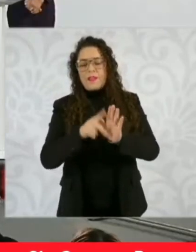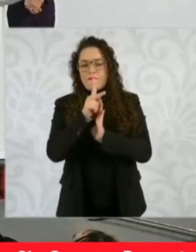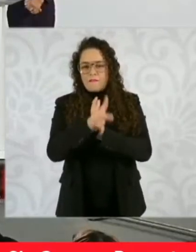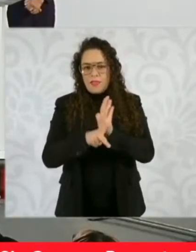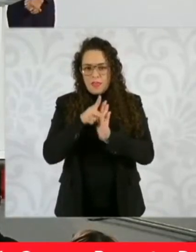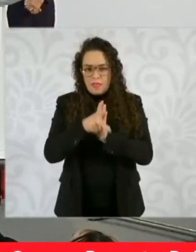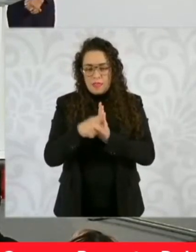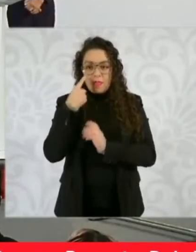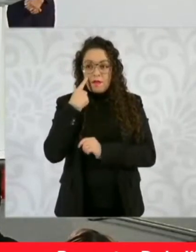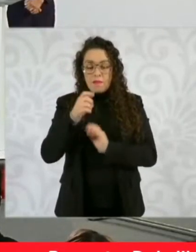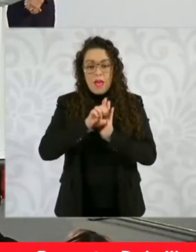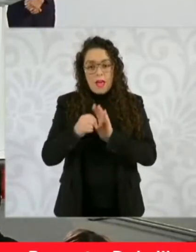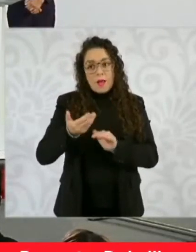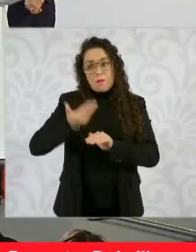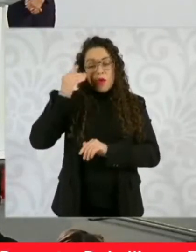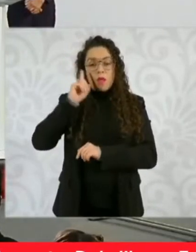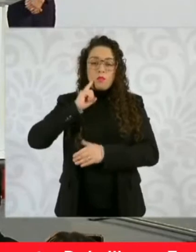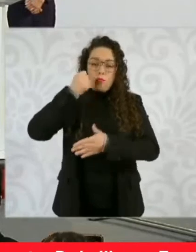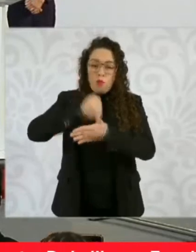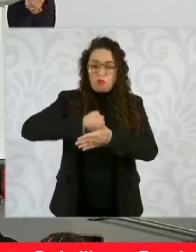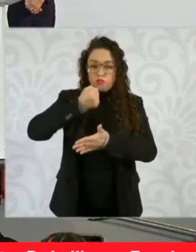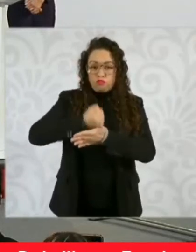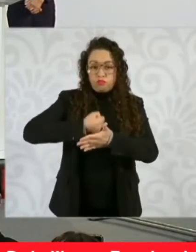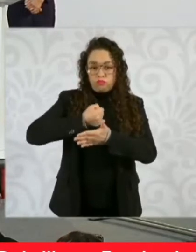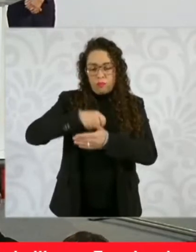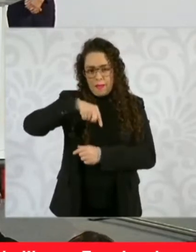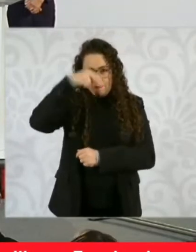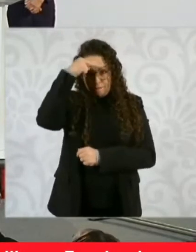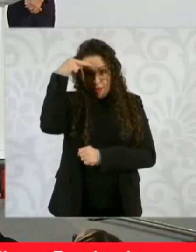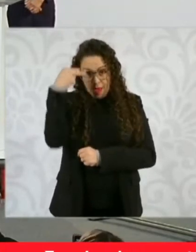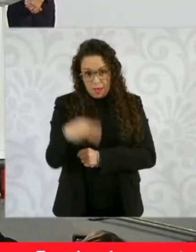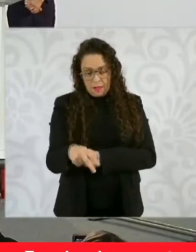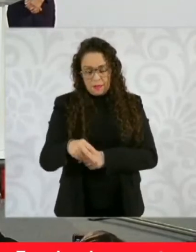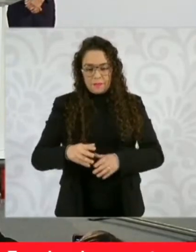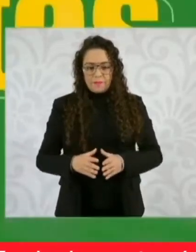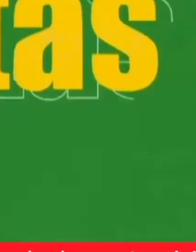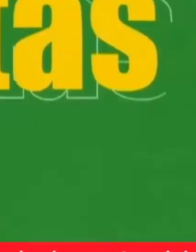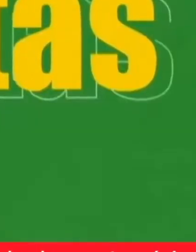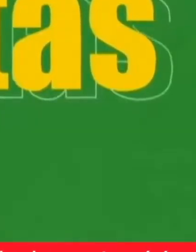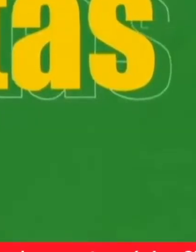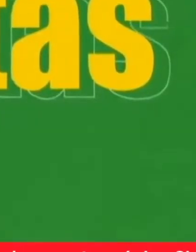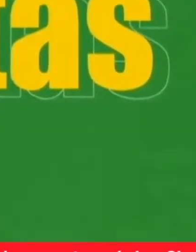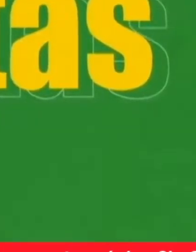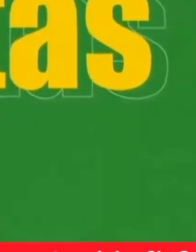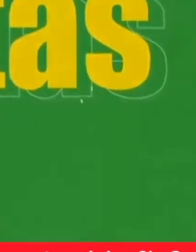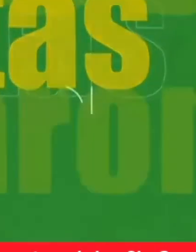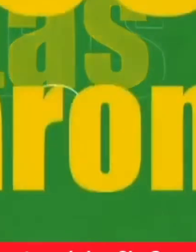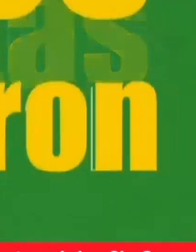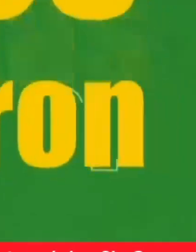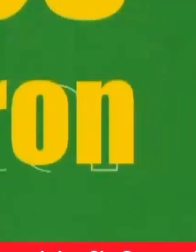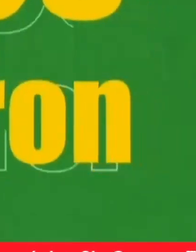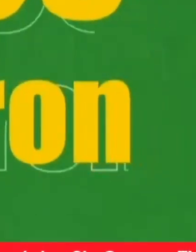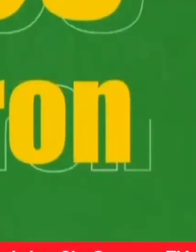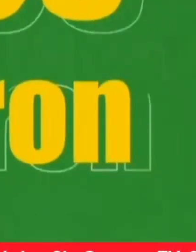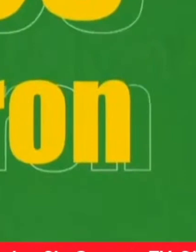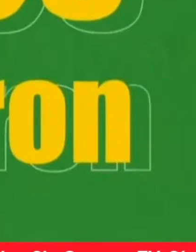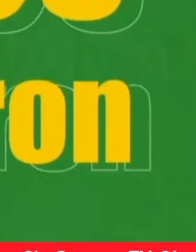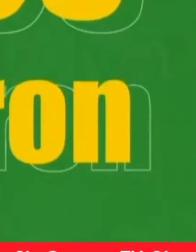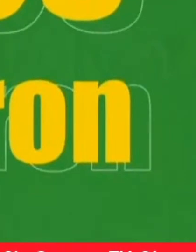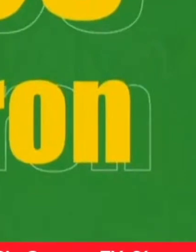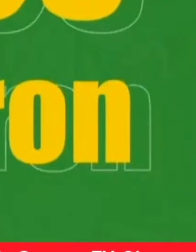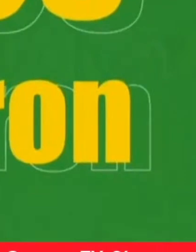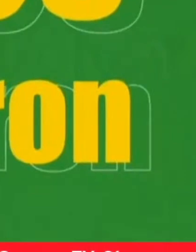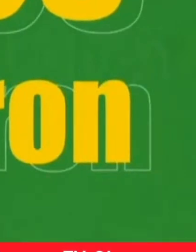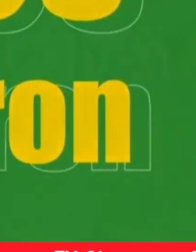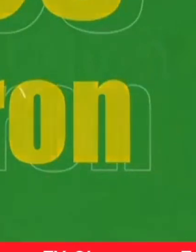lucha sufragista de las mujeres mexicanas. Las sufragistas fueron movimientos de mujeres que lucharon